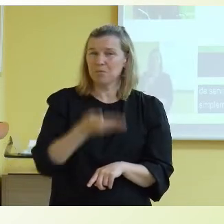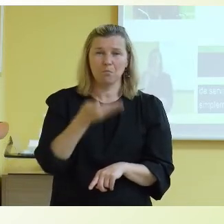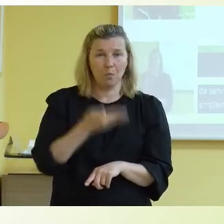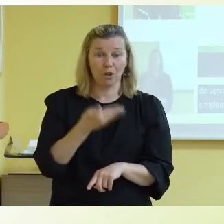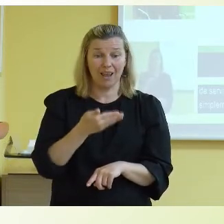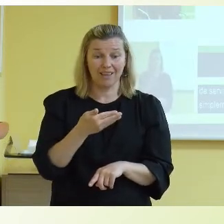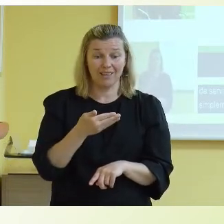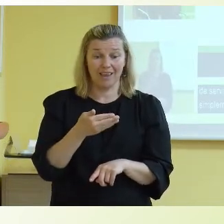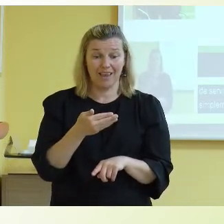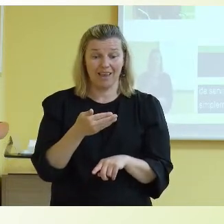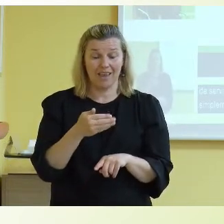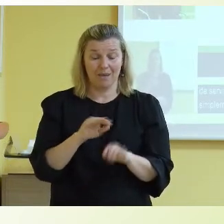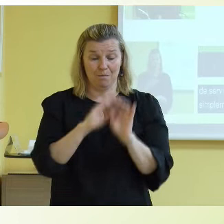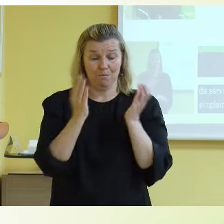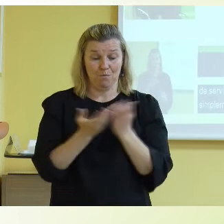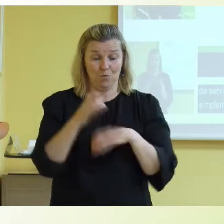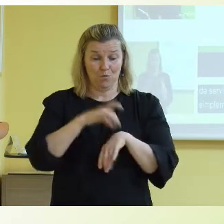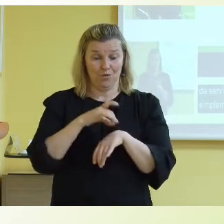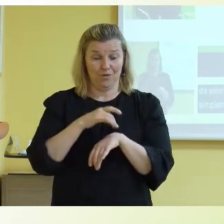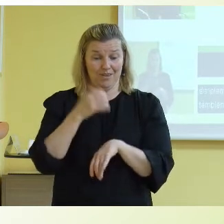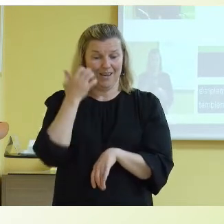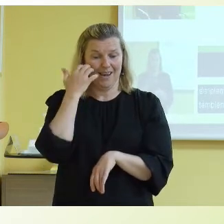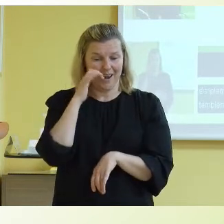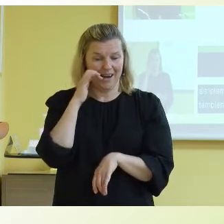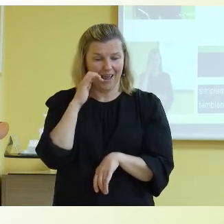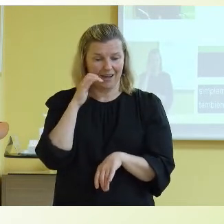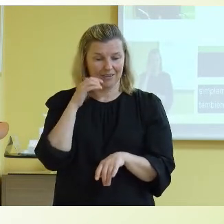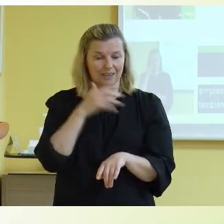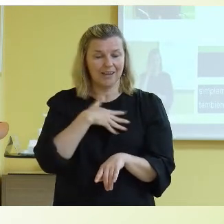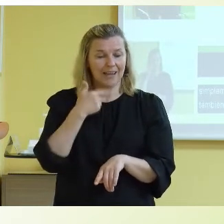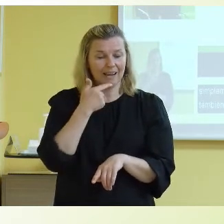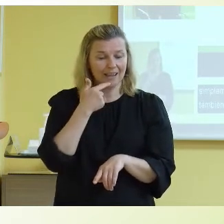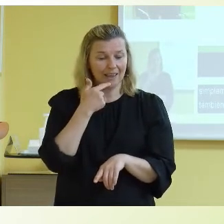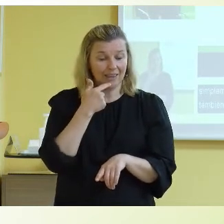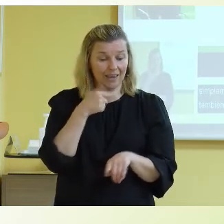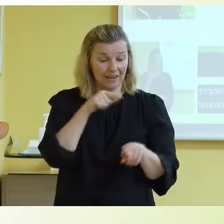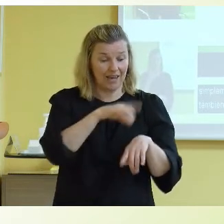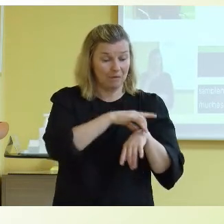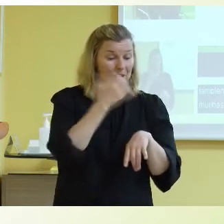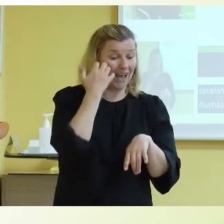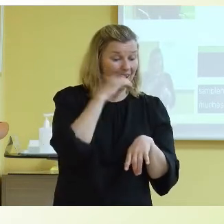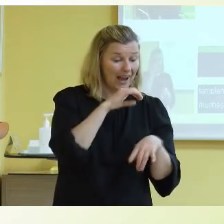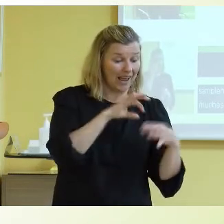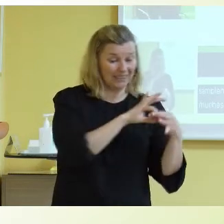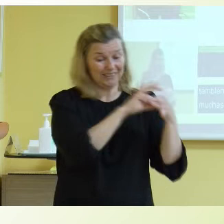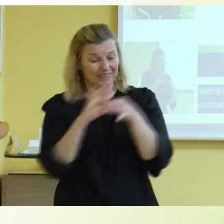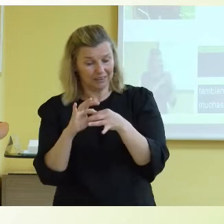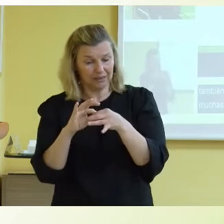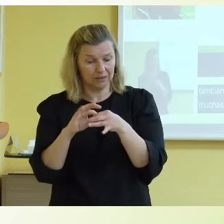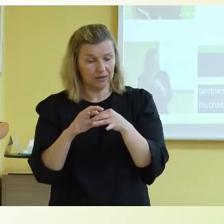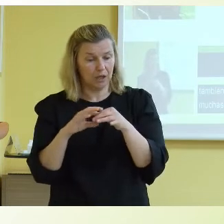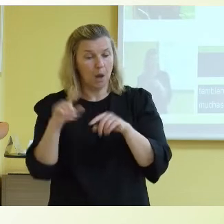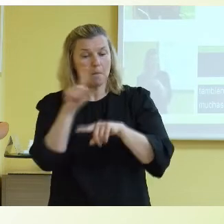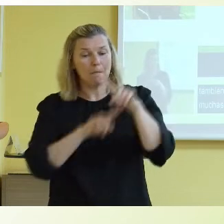mundo de las enfermedades raras, de cómo muchas enfermedades raras conllevan asociados patologías al nacimiento que son